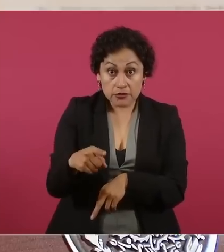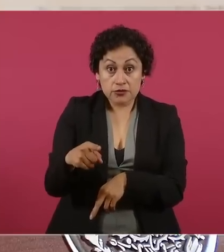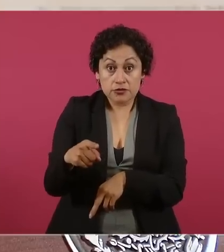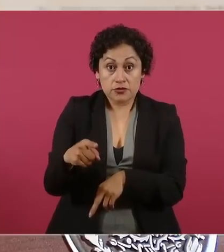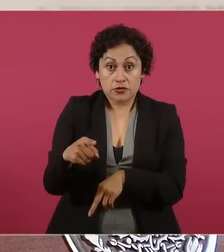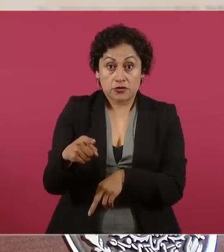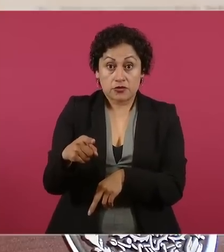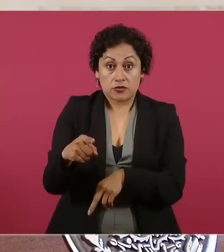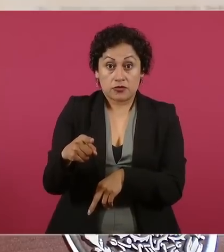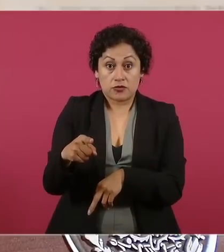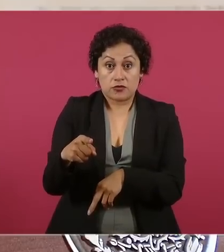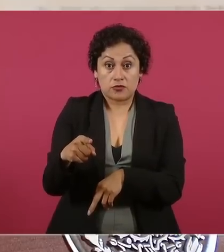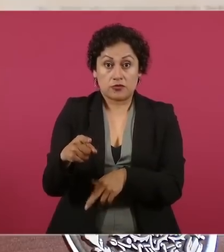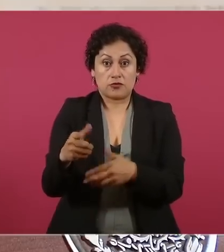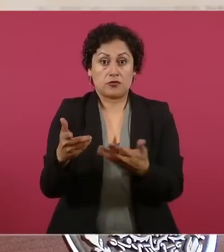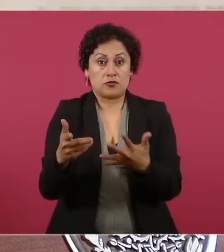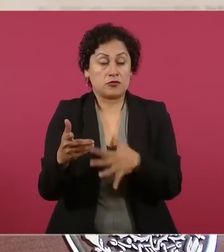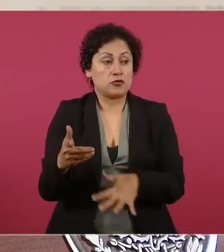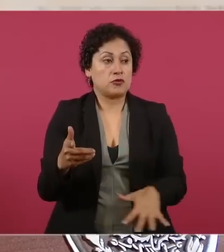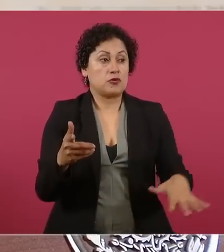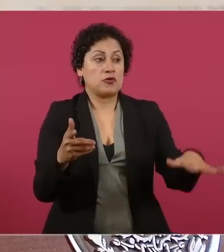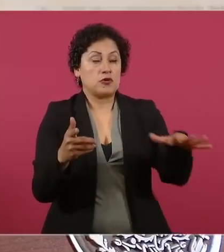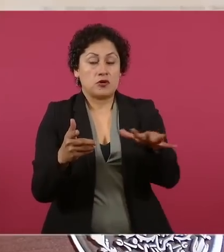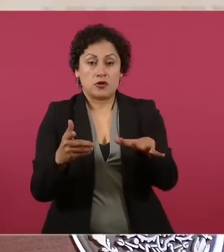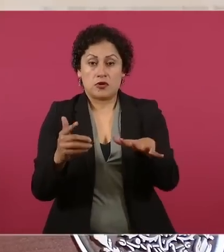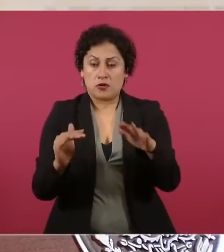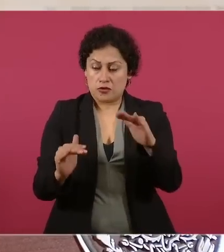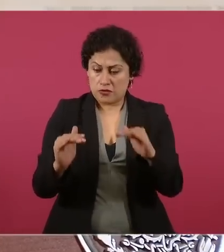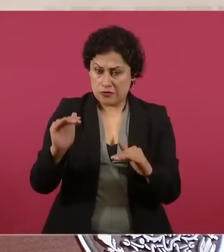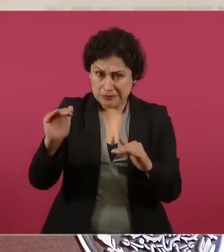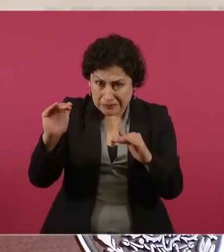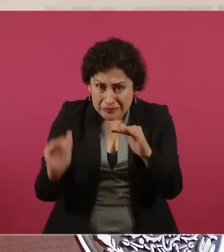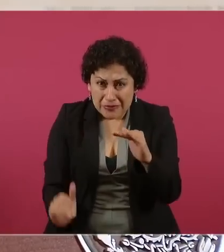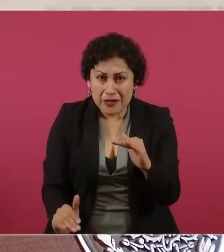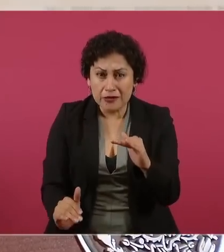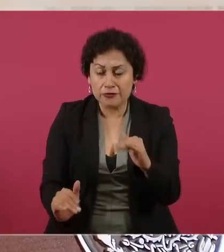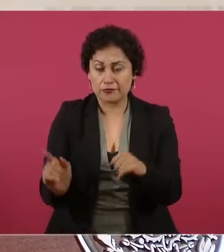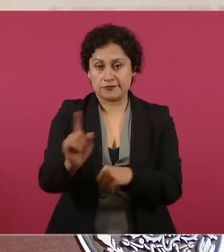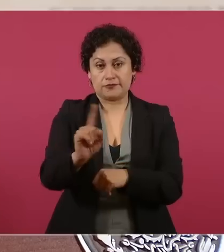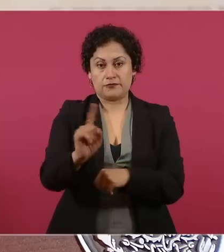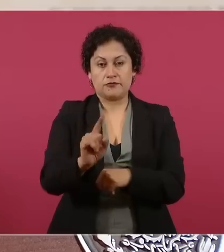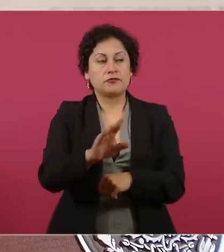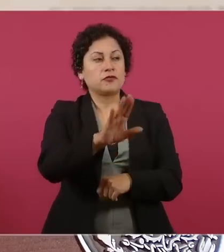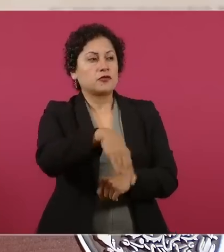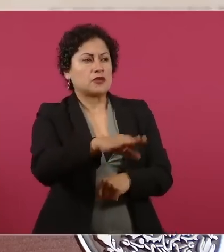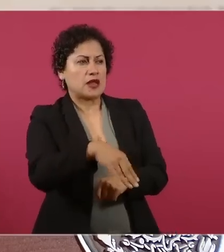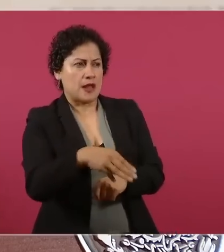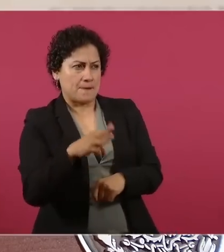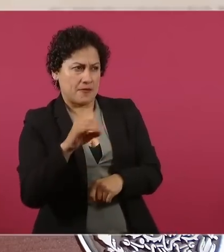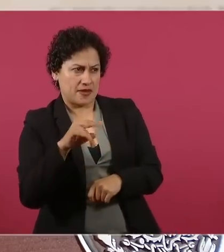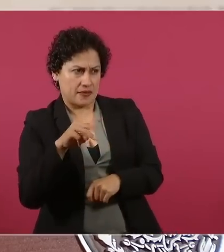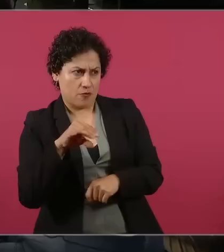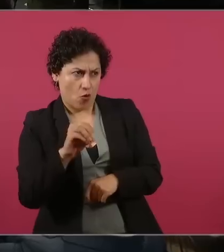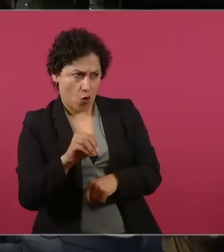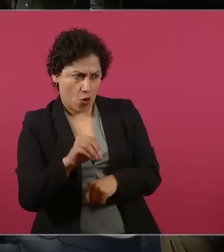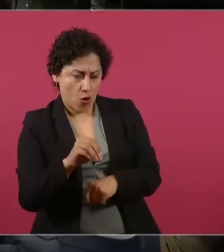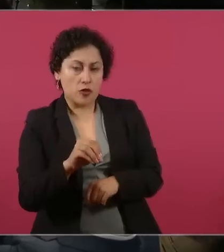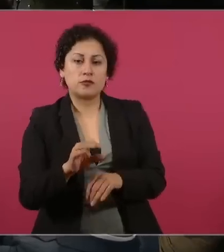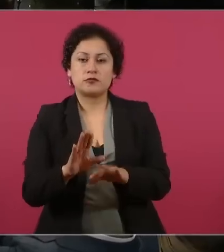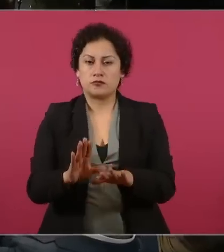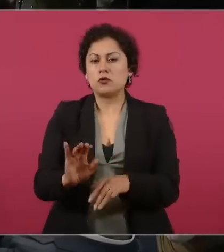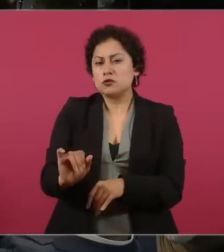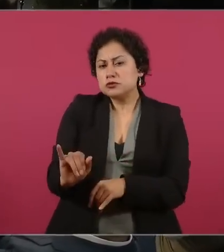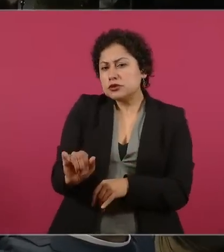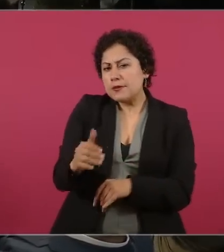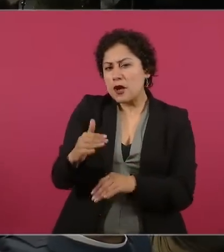menos que el promedio sería el nuevo de lo que salario gana mínimo? Un trabajador? Sí, es como un mínimo para los